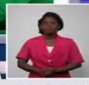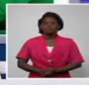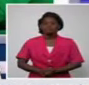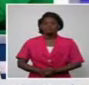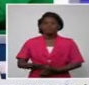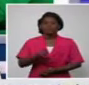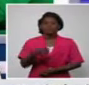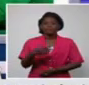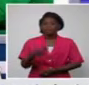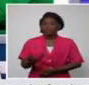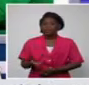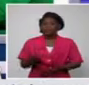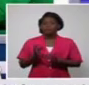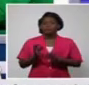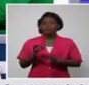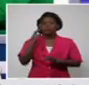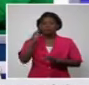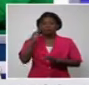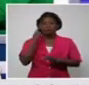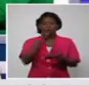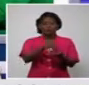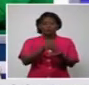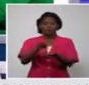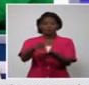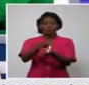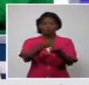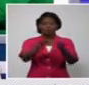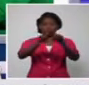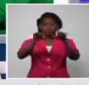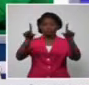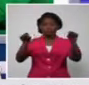que mantenemos en varios territorios de nuestro país.